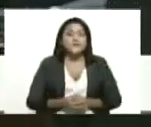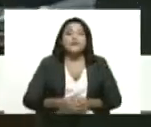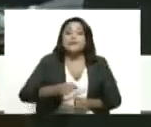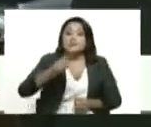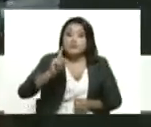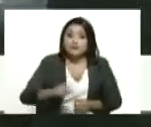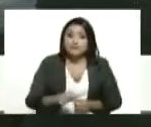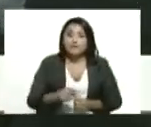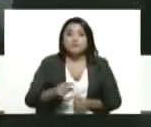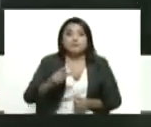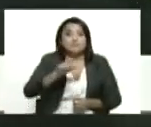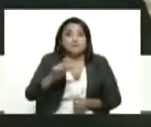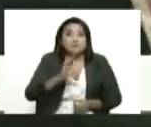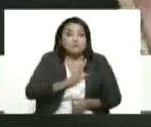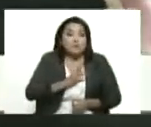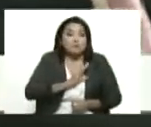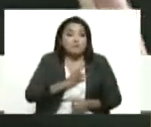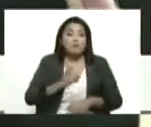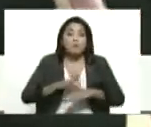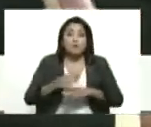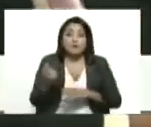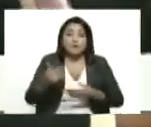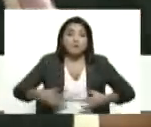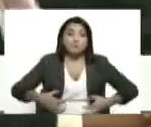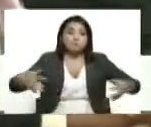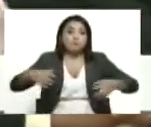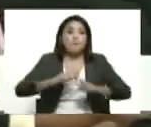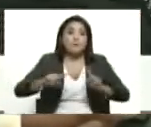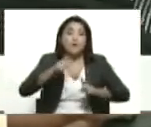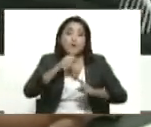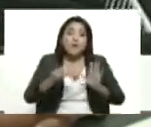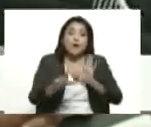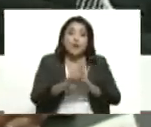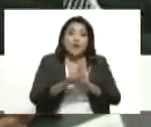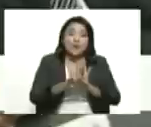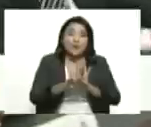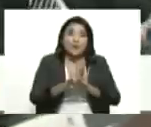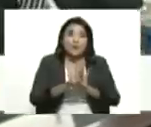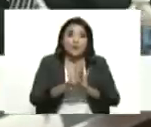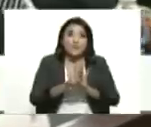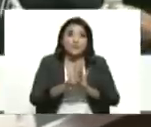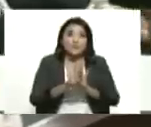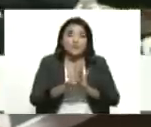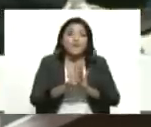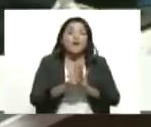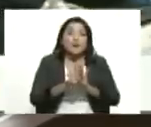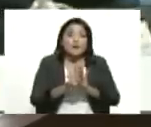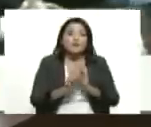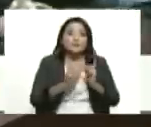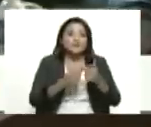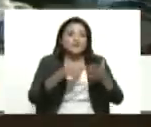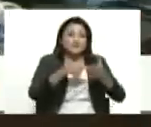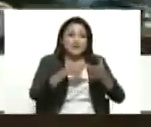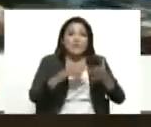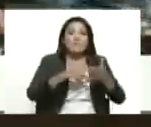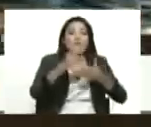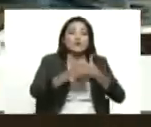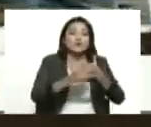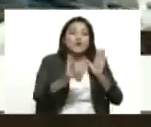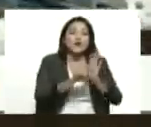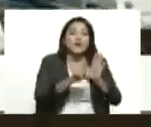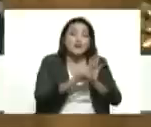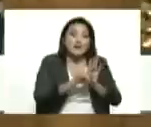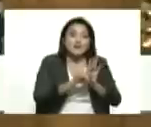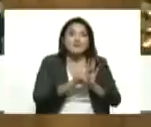los bienes de quienes se hayan enriquecido ilícitamente al amparo del poder público. Dentro de este marco, el proyecto de ley orgánica de extinción de